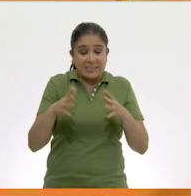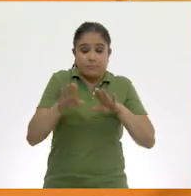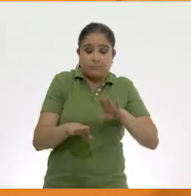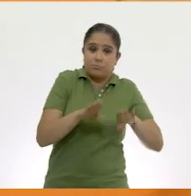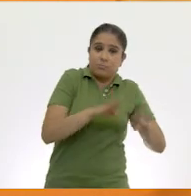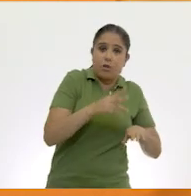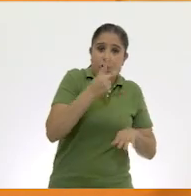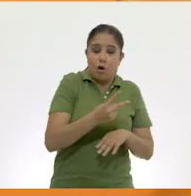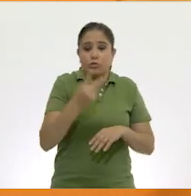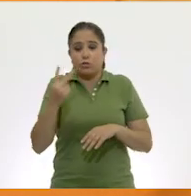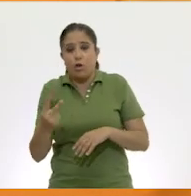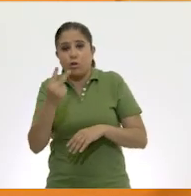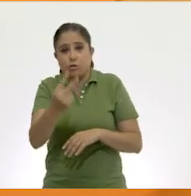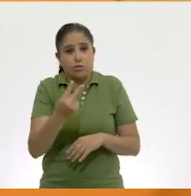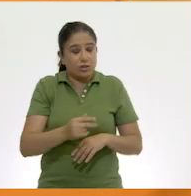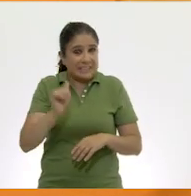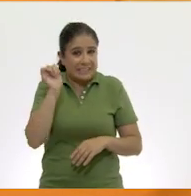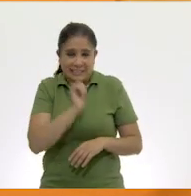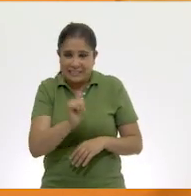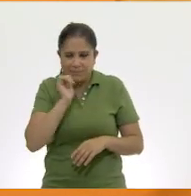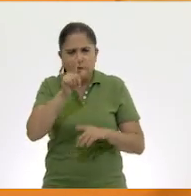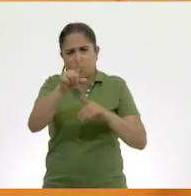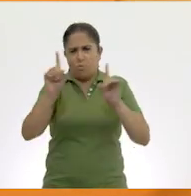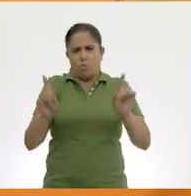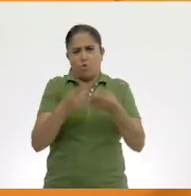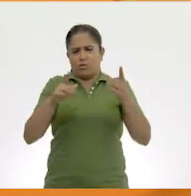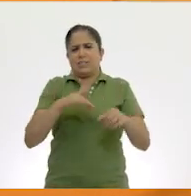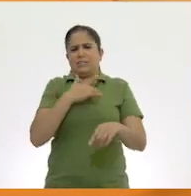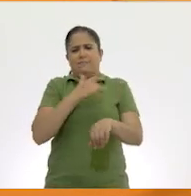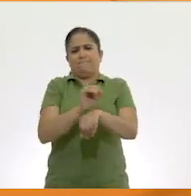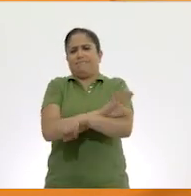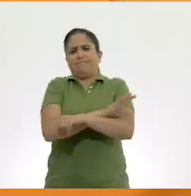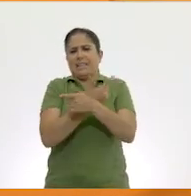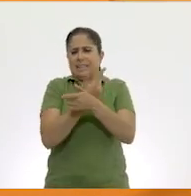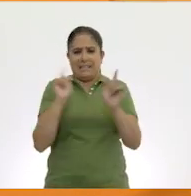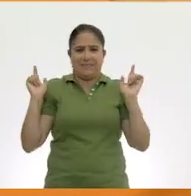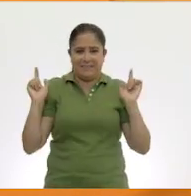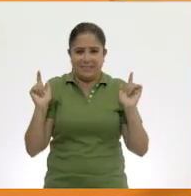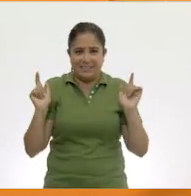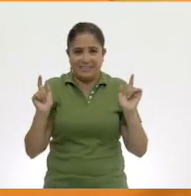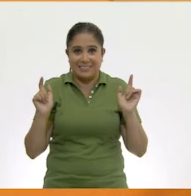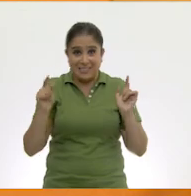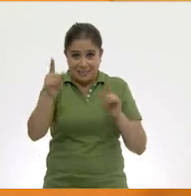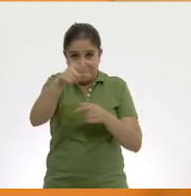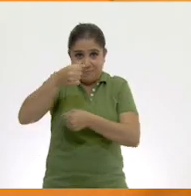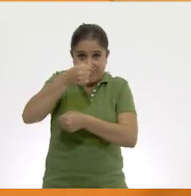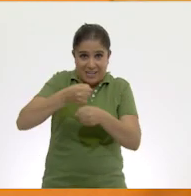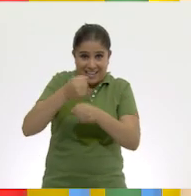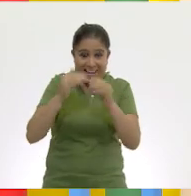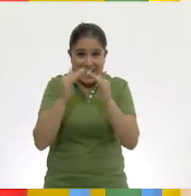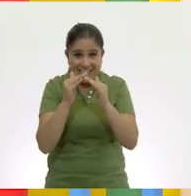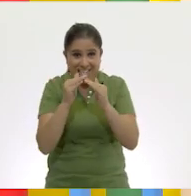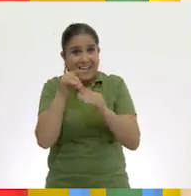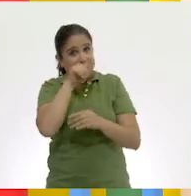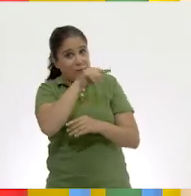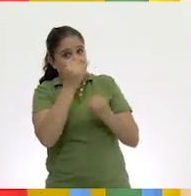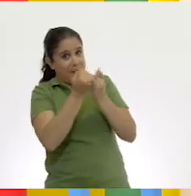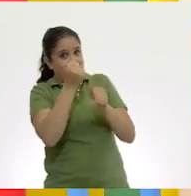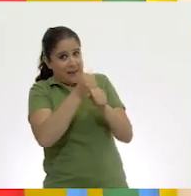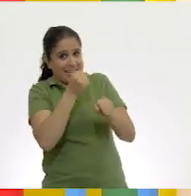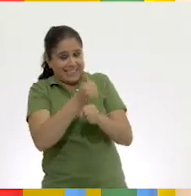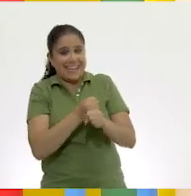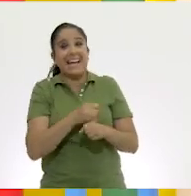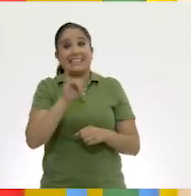melodía que más te guste que te parece la práctica en tu casa y tú qué te parece la práctica la ratita le encanta